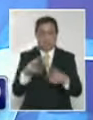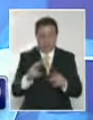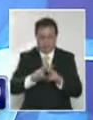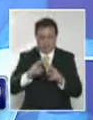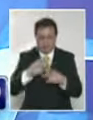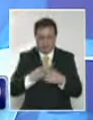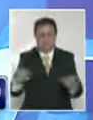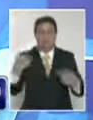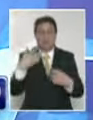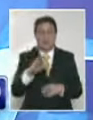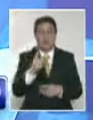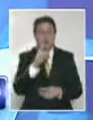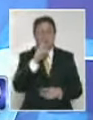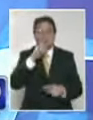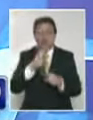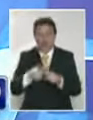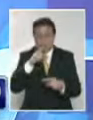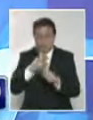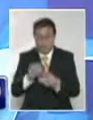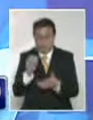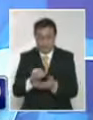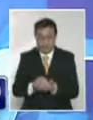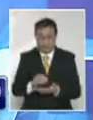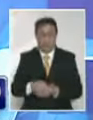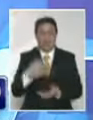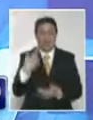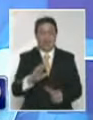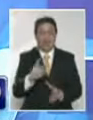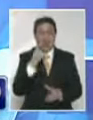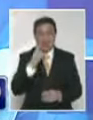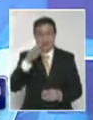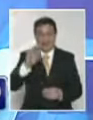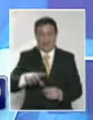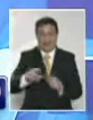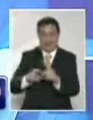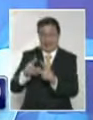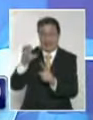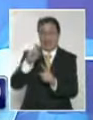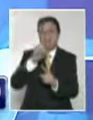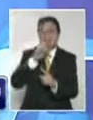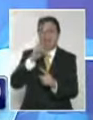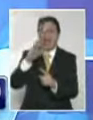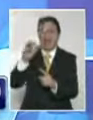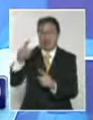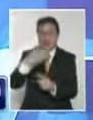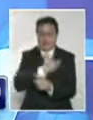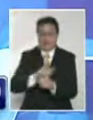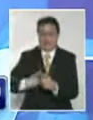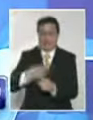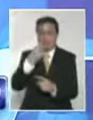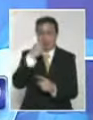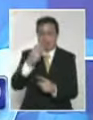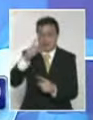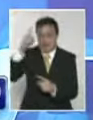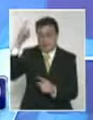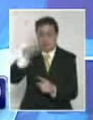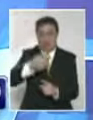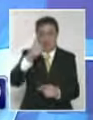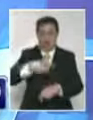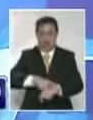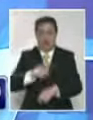uno solo le faltaban los nombres, porque uno sabía que eso era una operación digitada por el Estado, porque era con hora de toque queda,